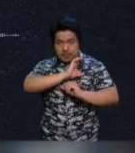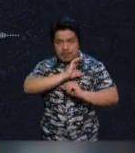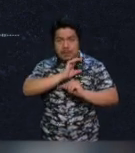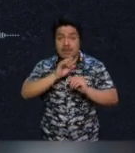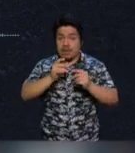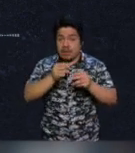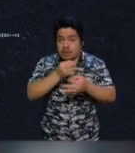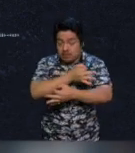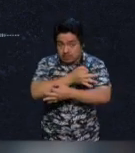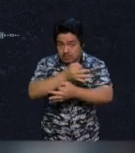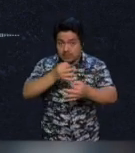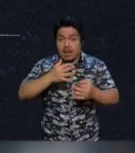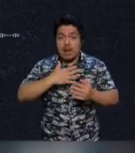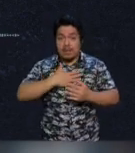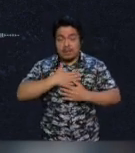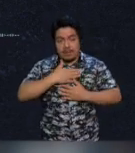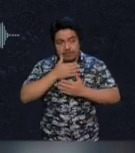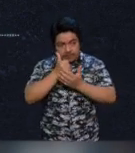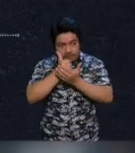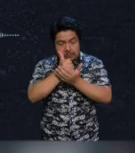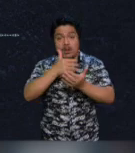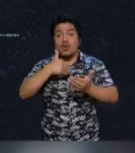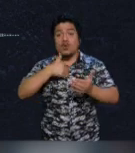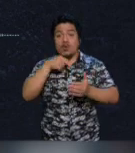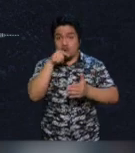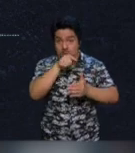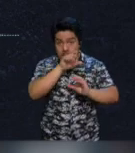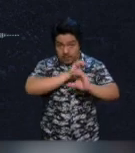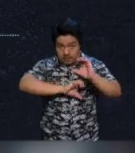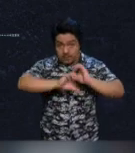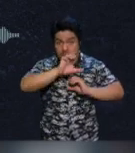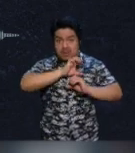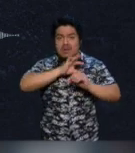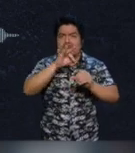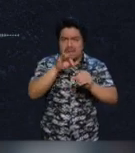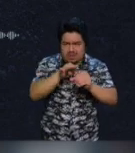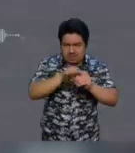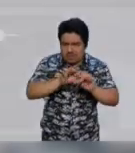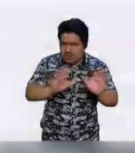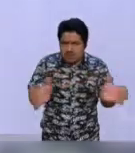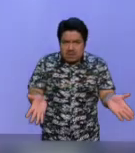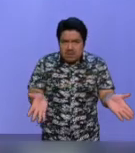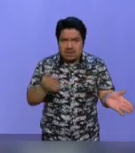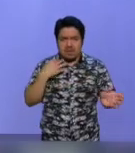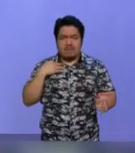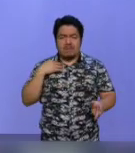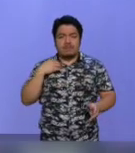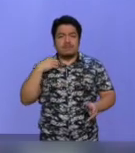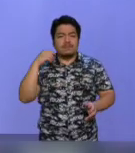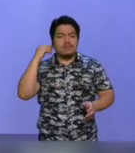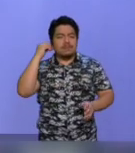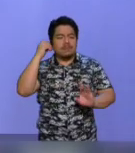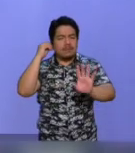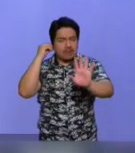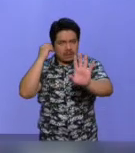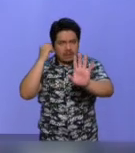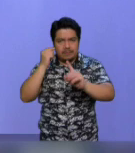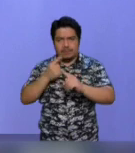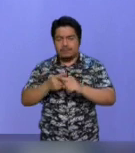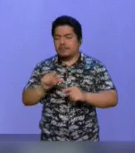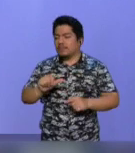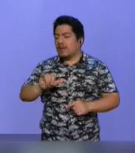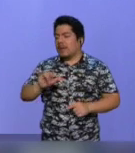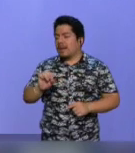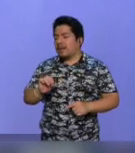hacer público mi apoyo de que yo voy a votar por la doctora Claudia Sheinbaum. Pero a ver, ¿quién es Alejandra del